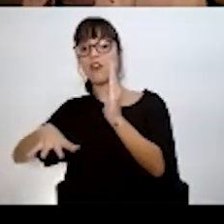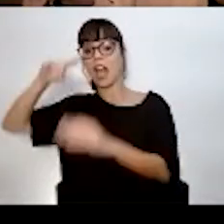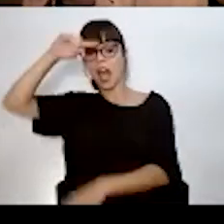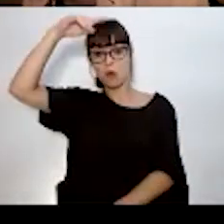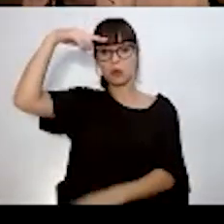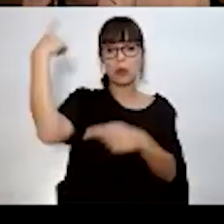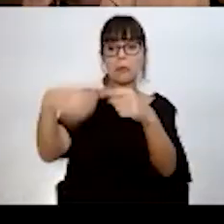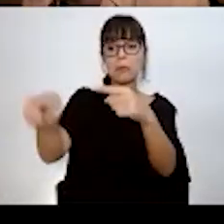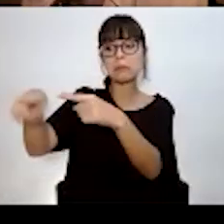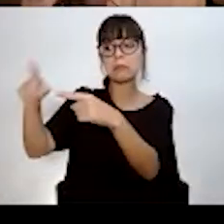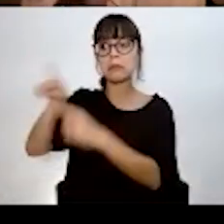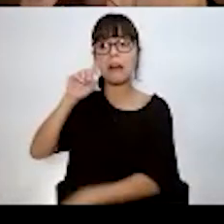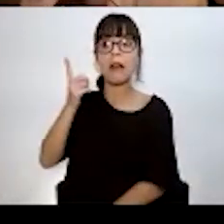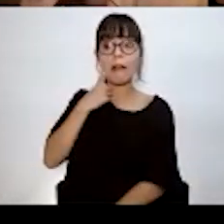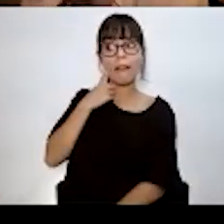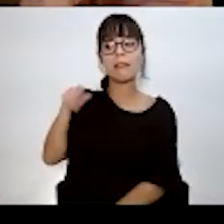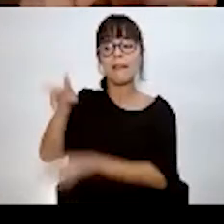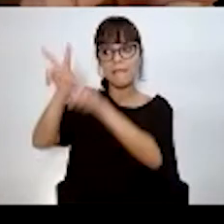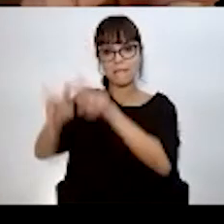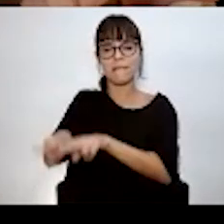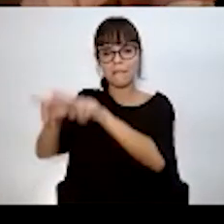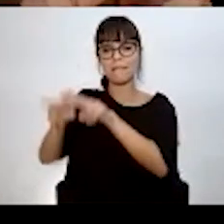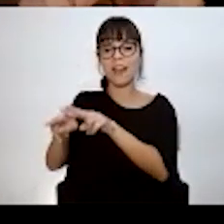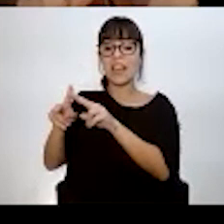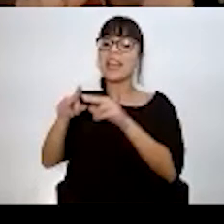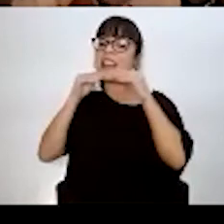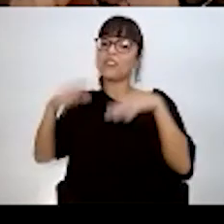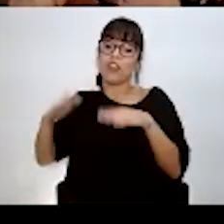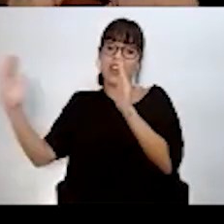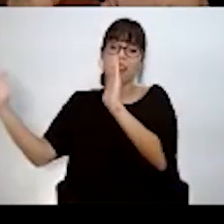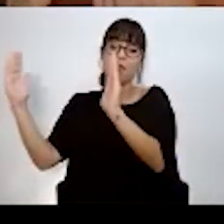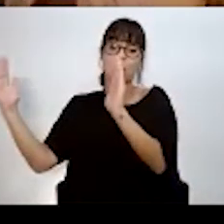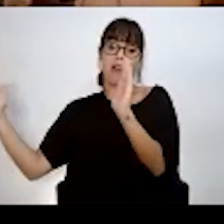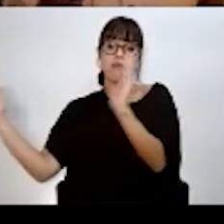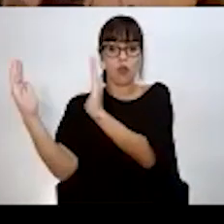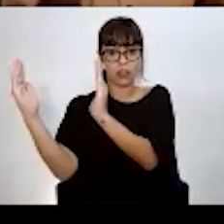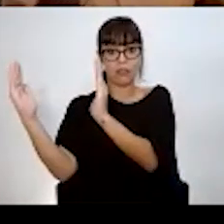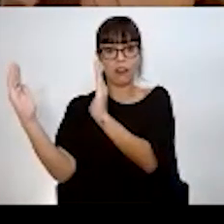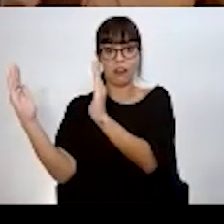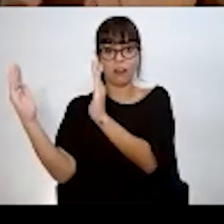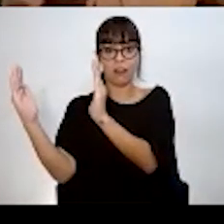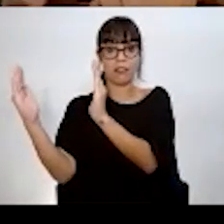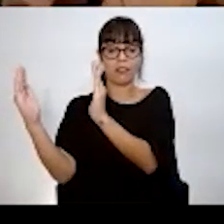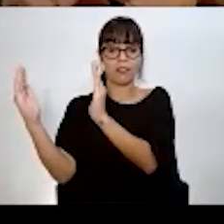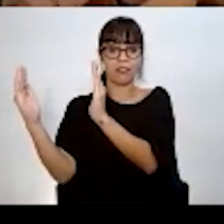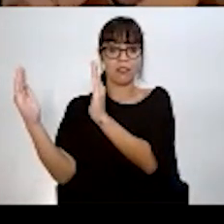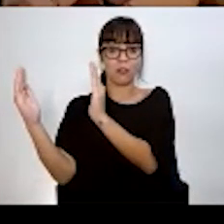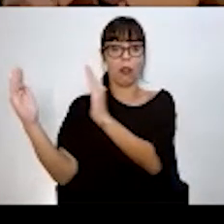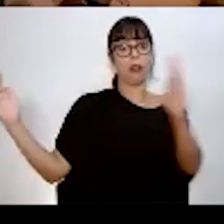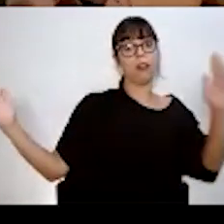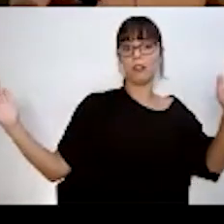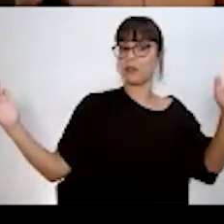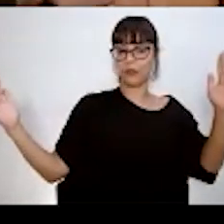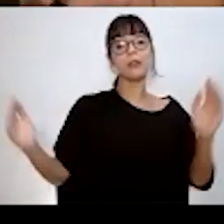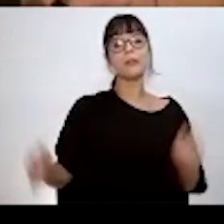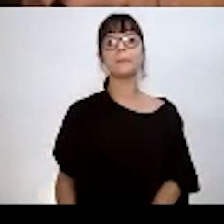estamos observando en el contexto insular. Para ello también es importante distinguir varios aspectos.